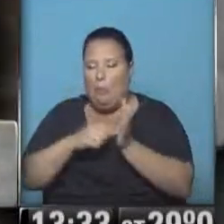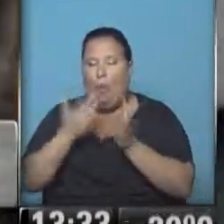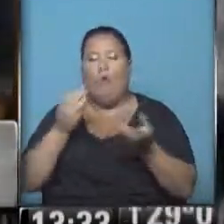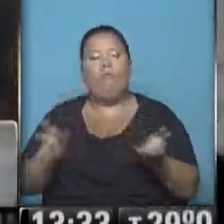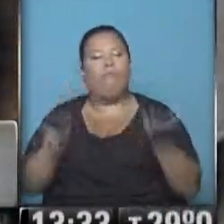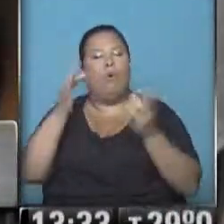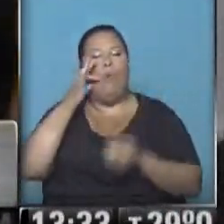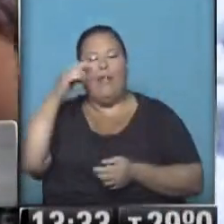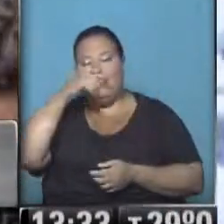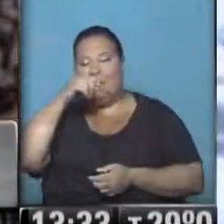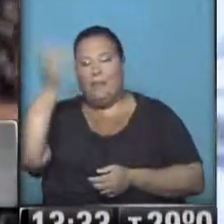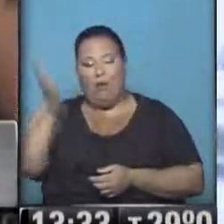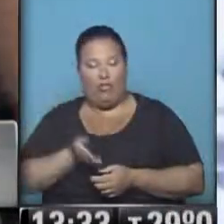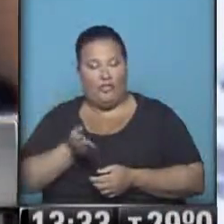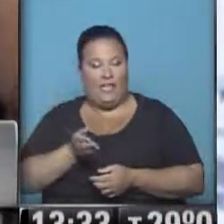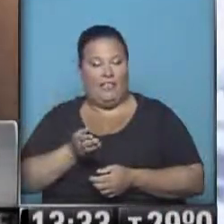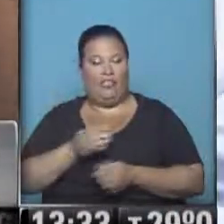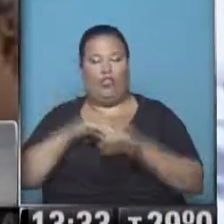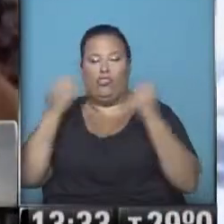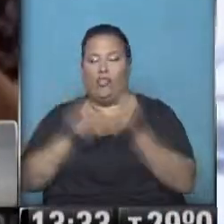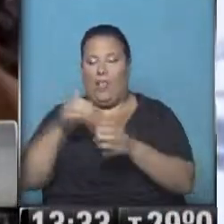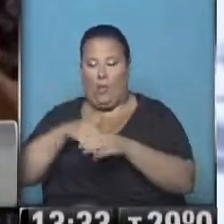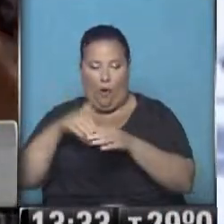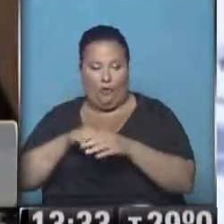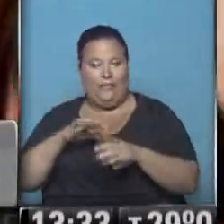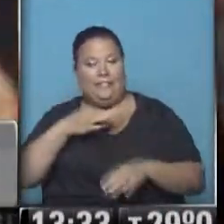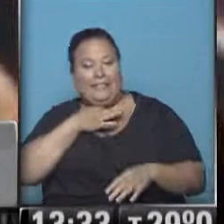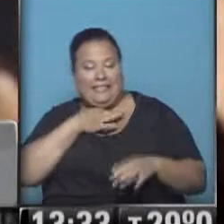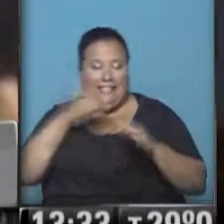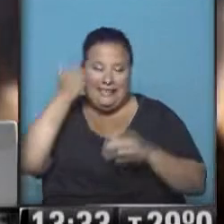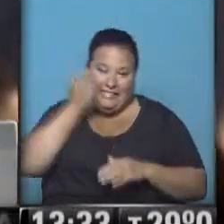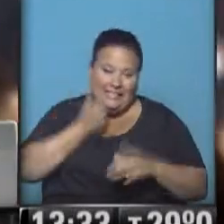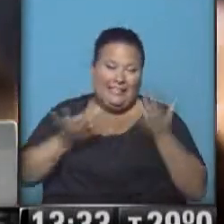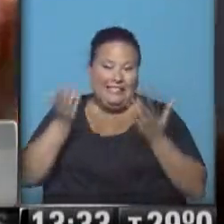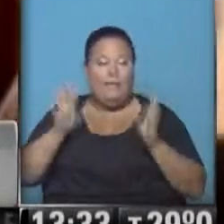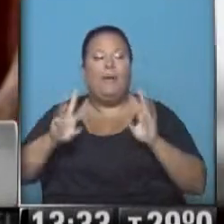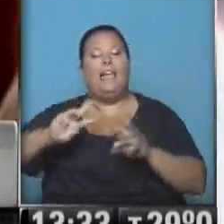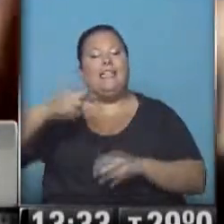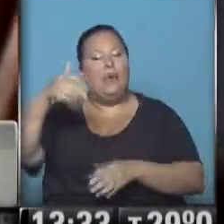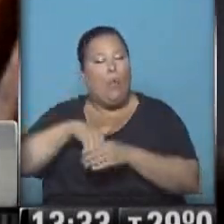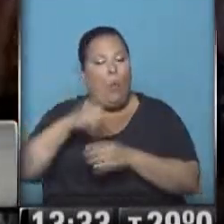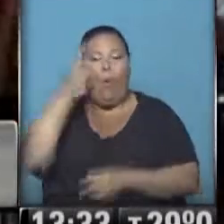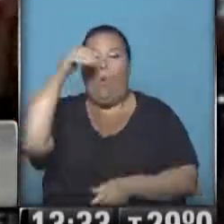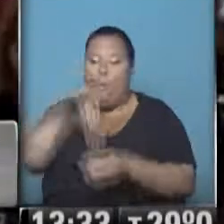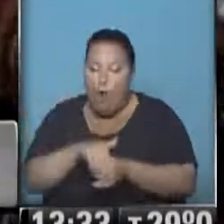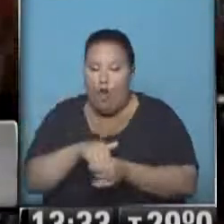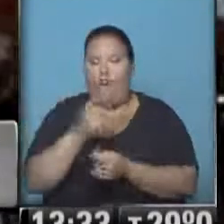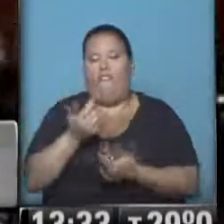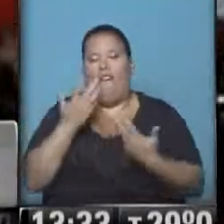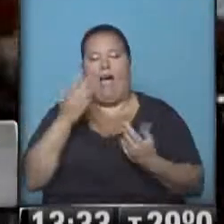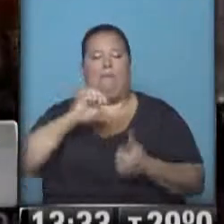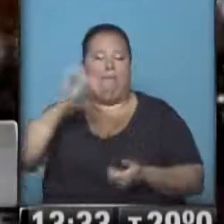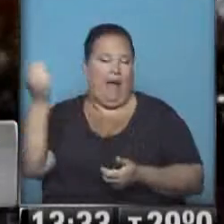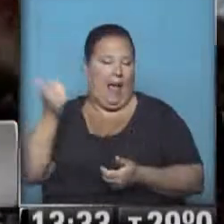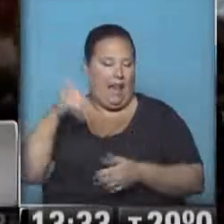ubican con el 47 por ciento de los votos es que es apretada la diferencia pero para una segunda vuelta un solo voto vale para ganar